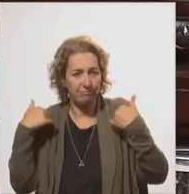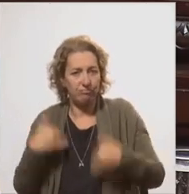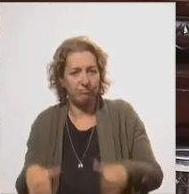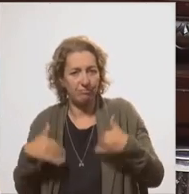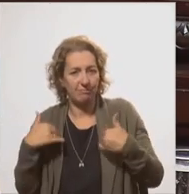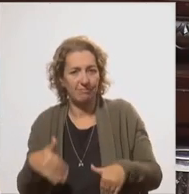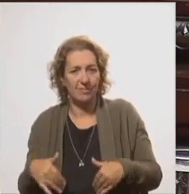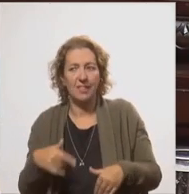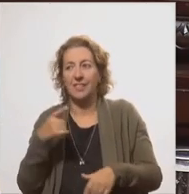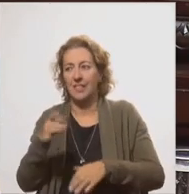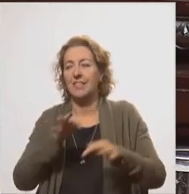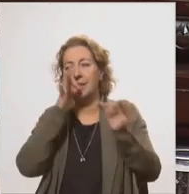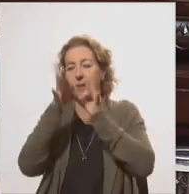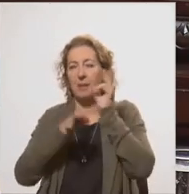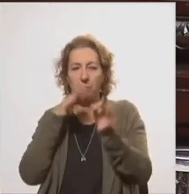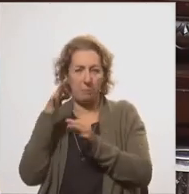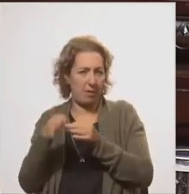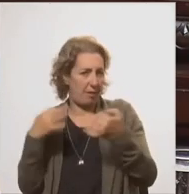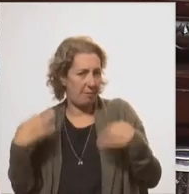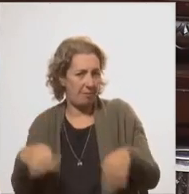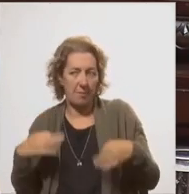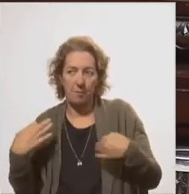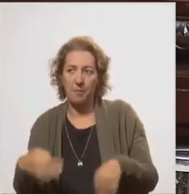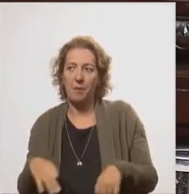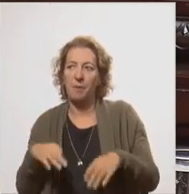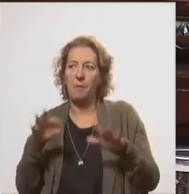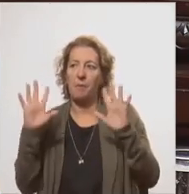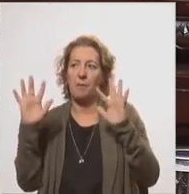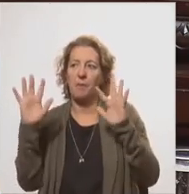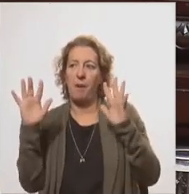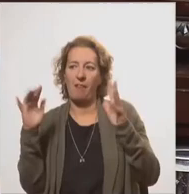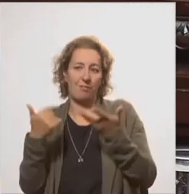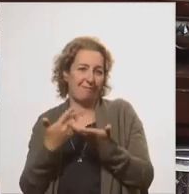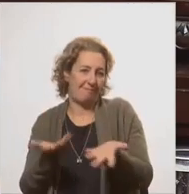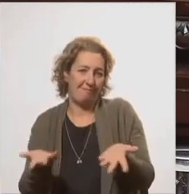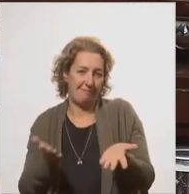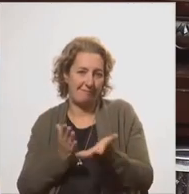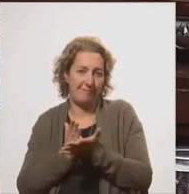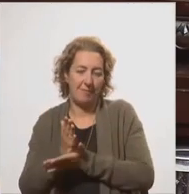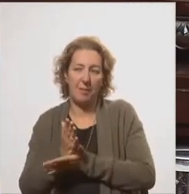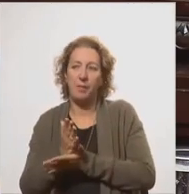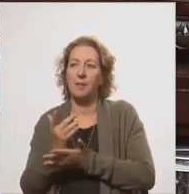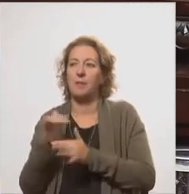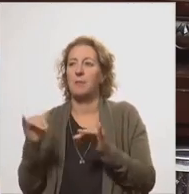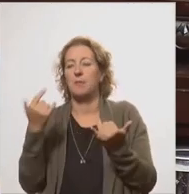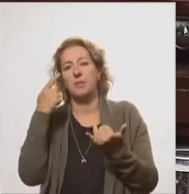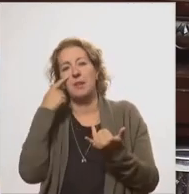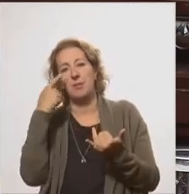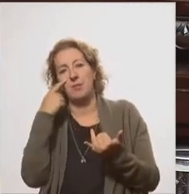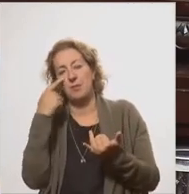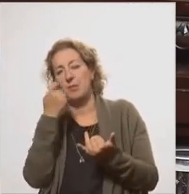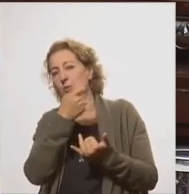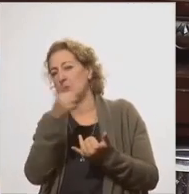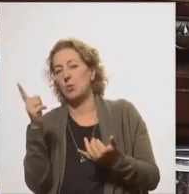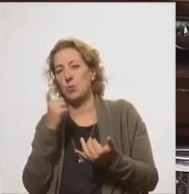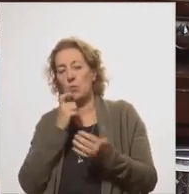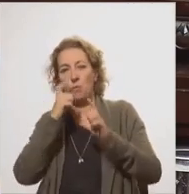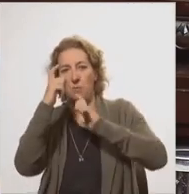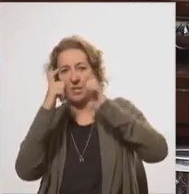Ella lo explica muy didácticamente, moviendo sus manos, como todo lo que la conocemos para redondear su